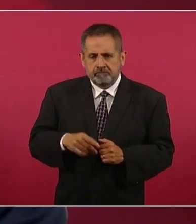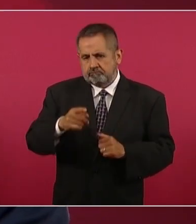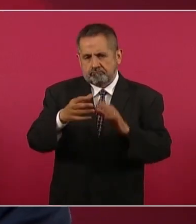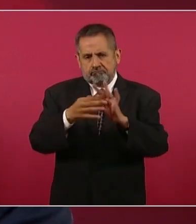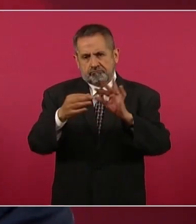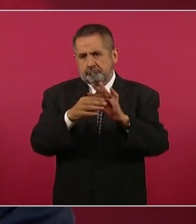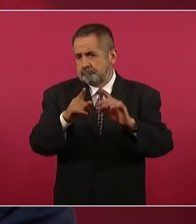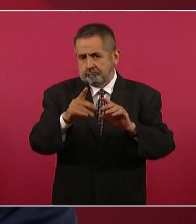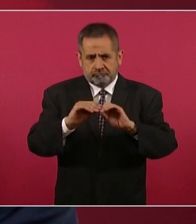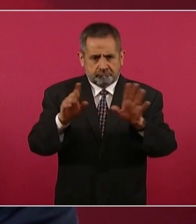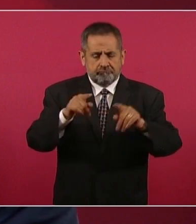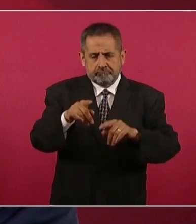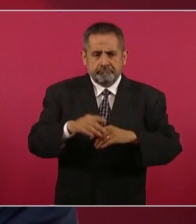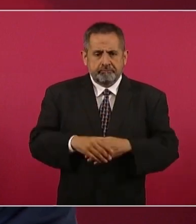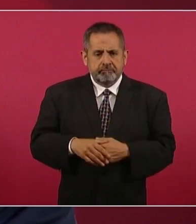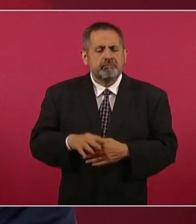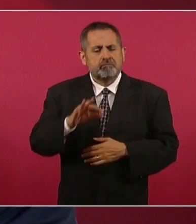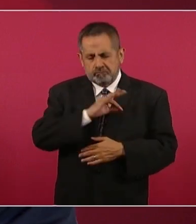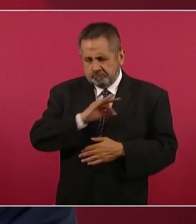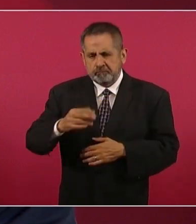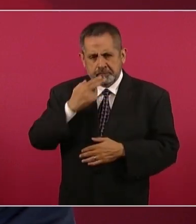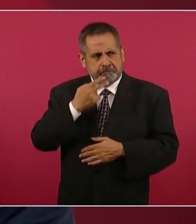señalado, se puede hacer mucho